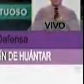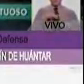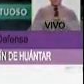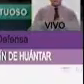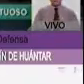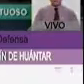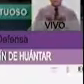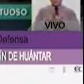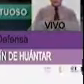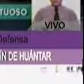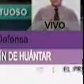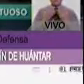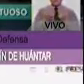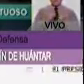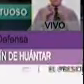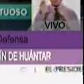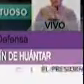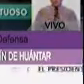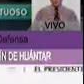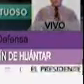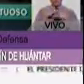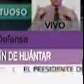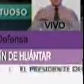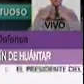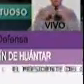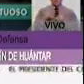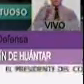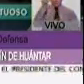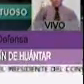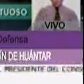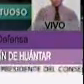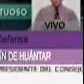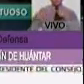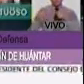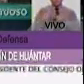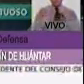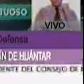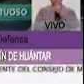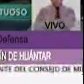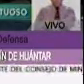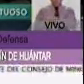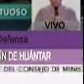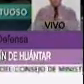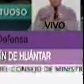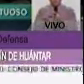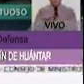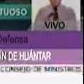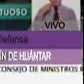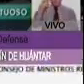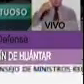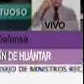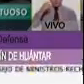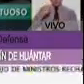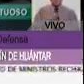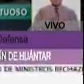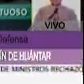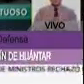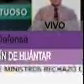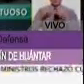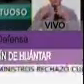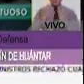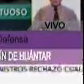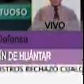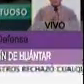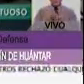es tratar de destruir al adversario político. Y en ese sentido, ratificar que